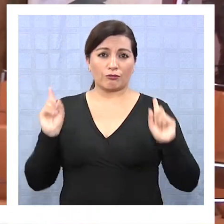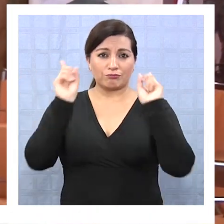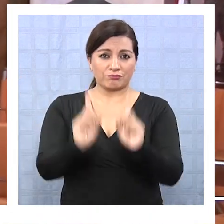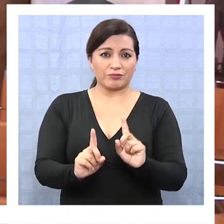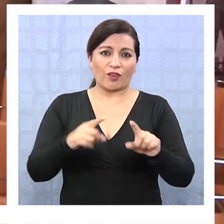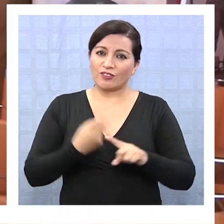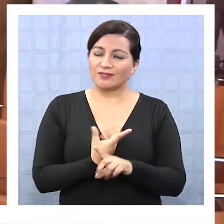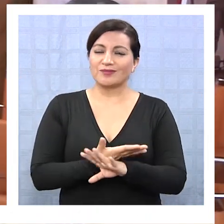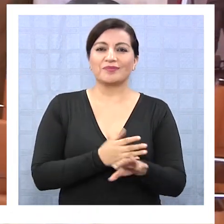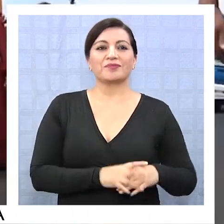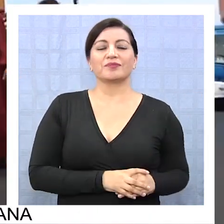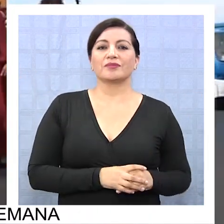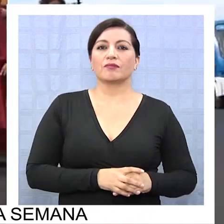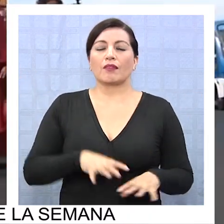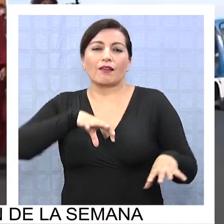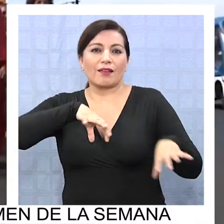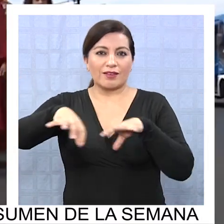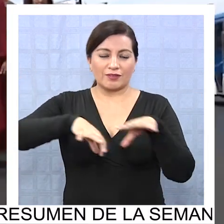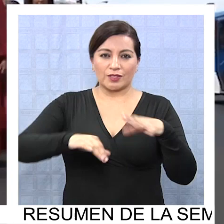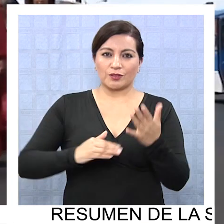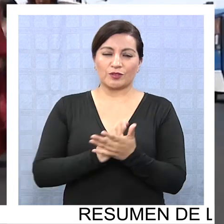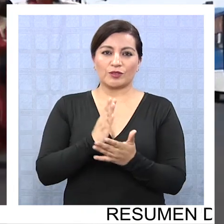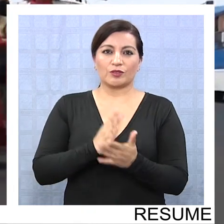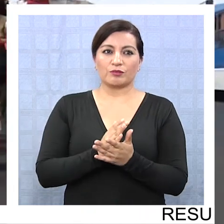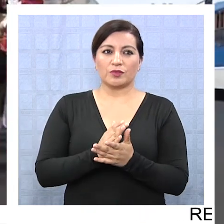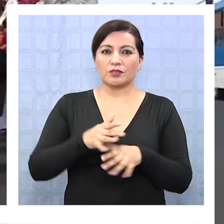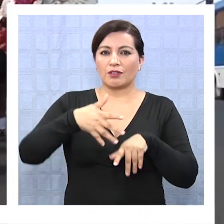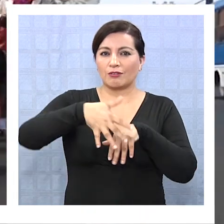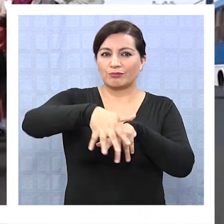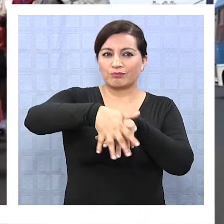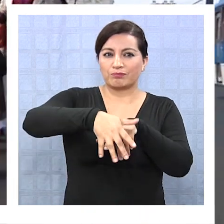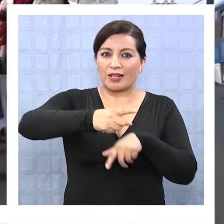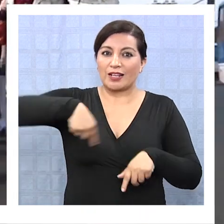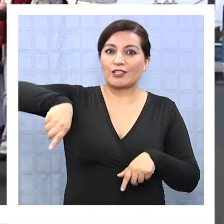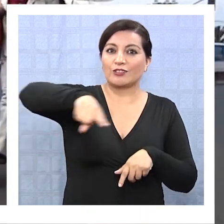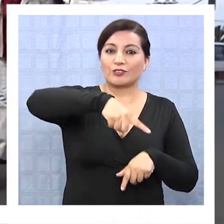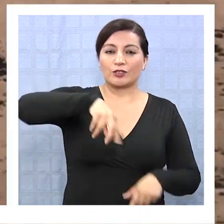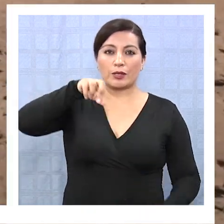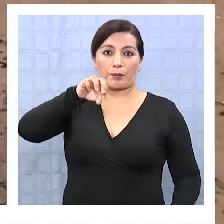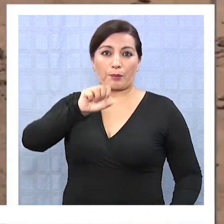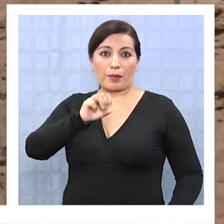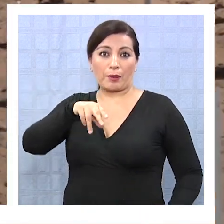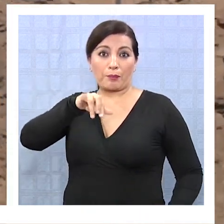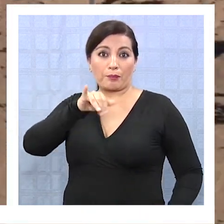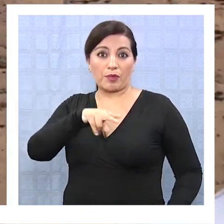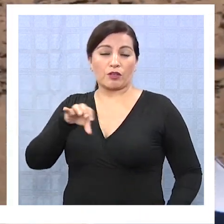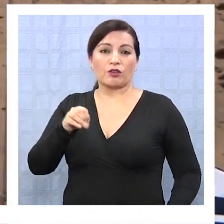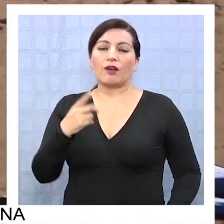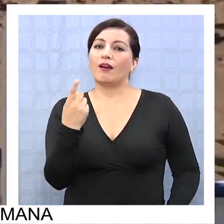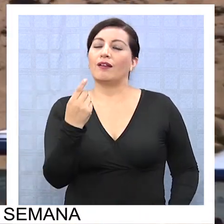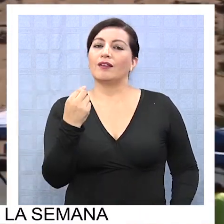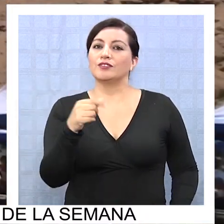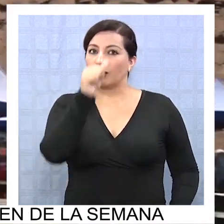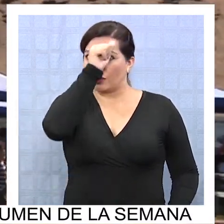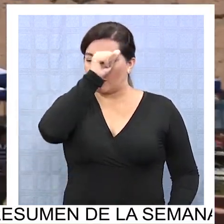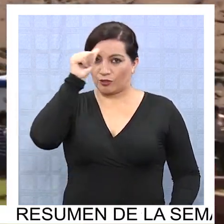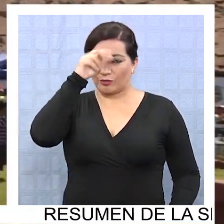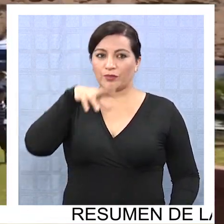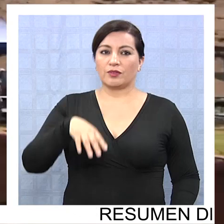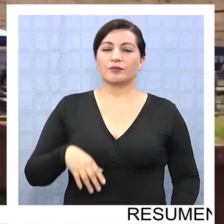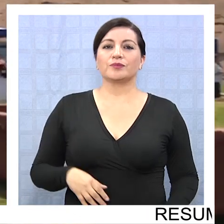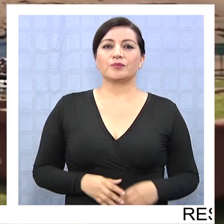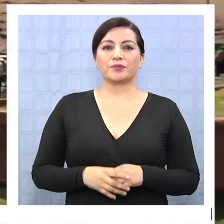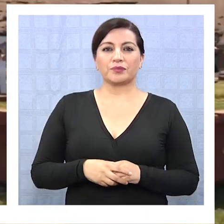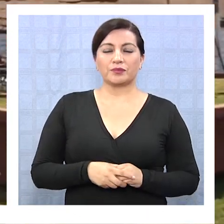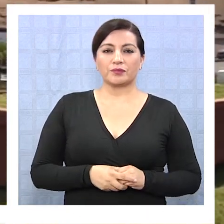acá estamos, pues, nuevamente. Las actividades se inician con la romería La Rotonda del Pampino a las 11 horas del domingo, desde la